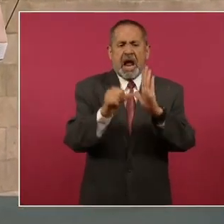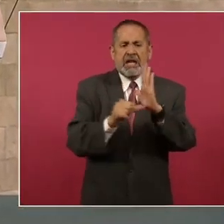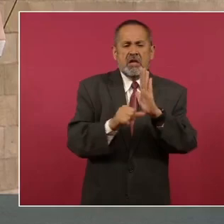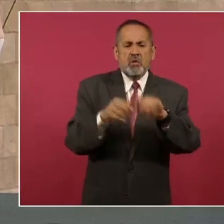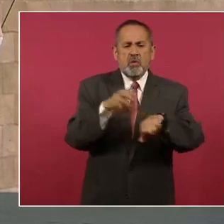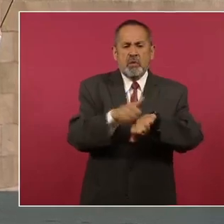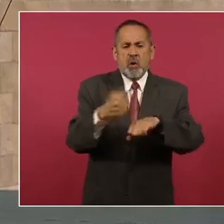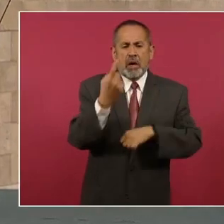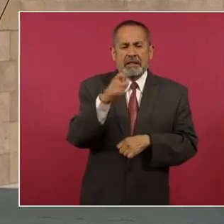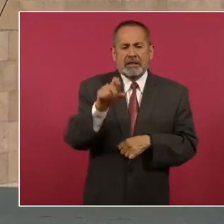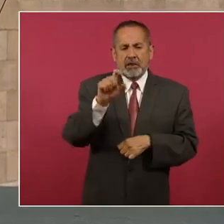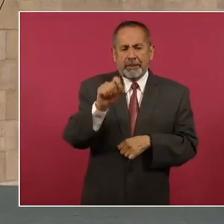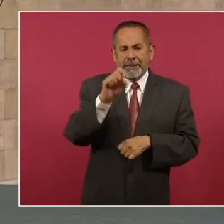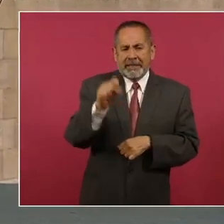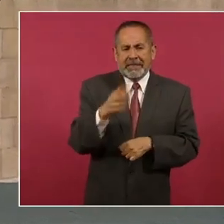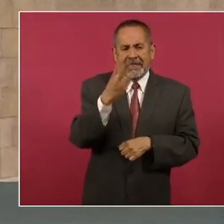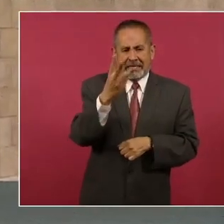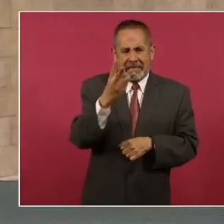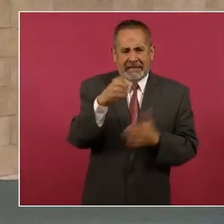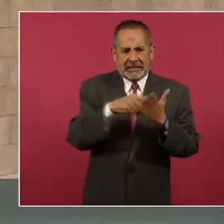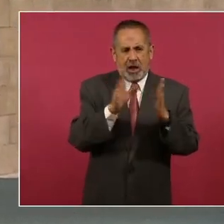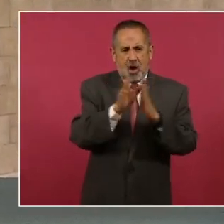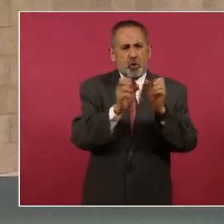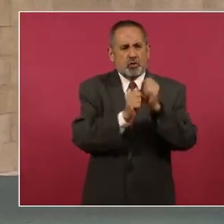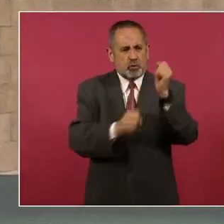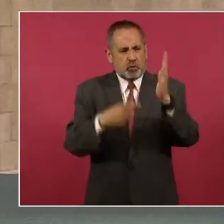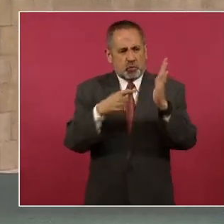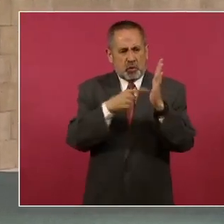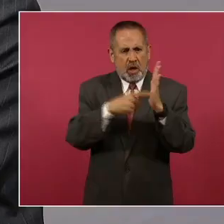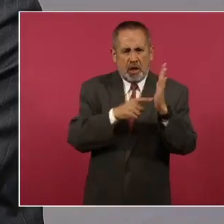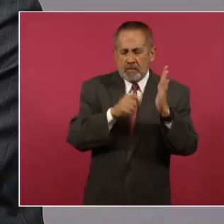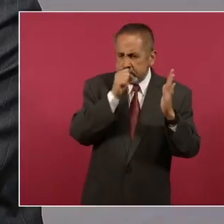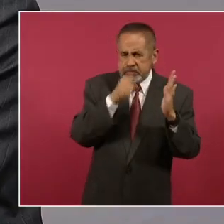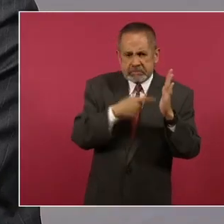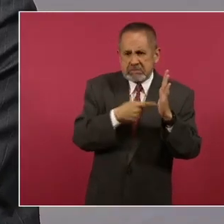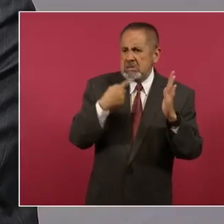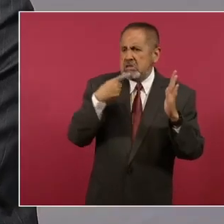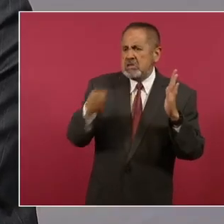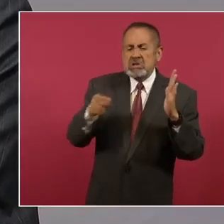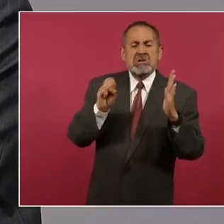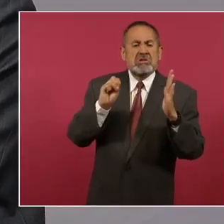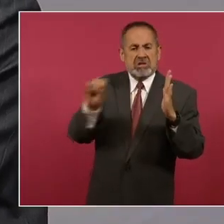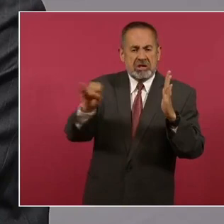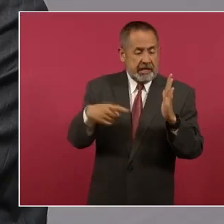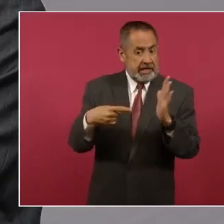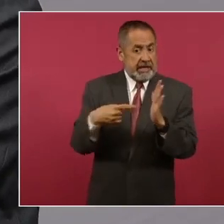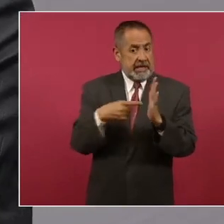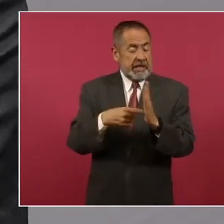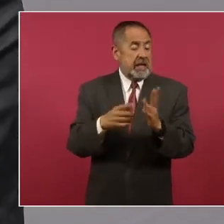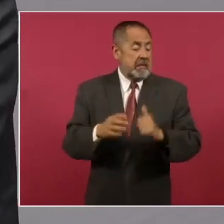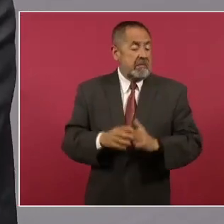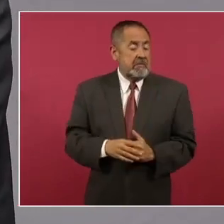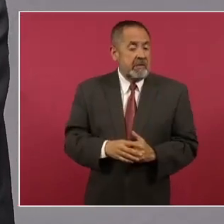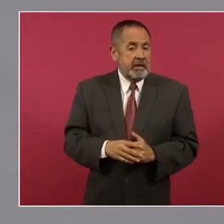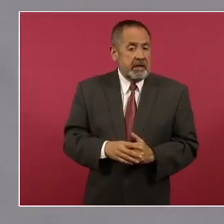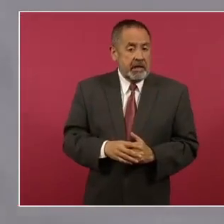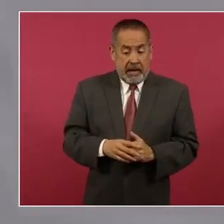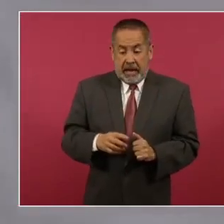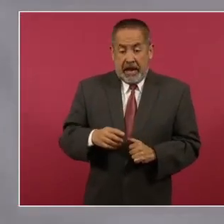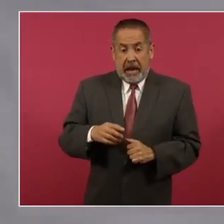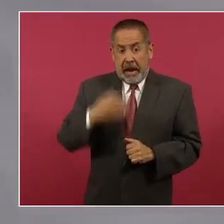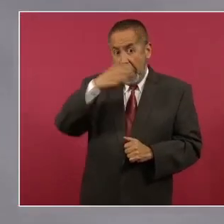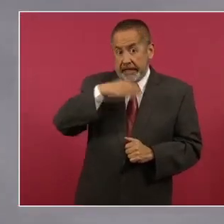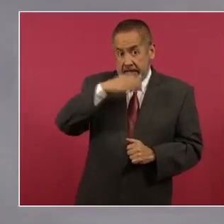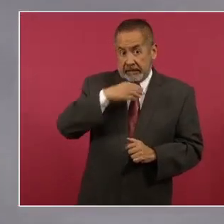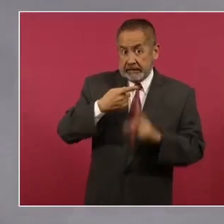123 de la Constitución. Desde el inicio de su